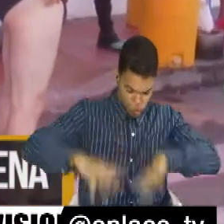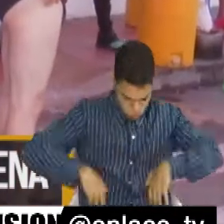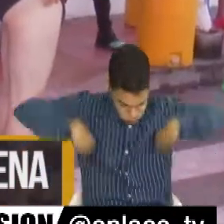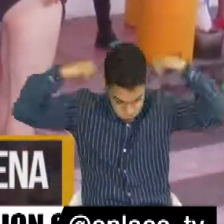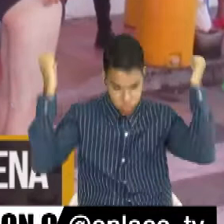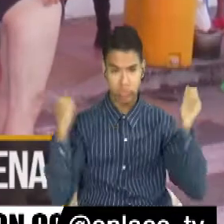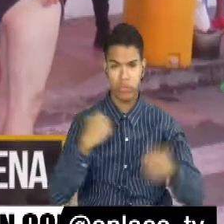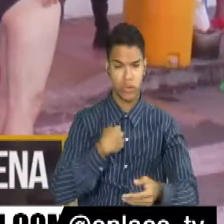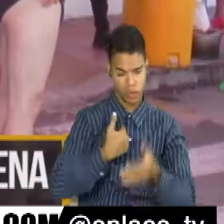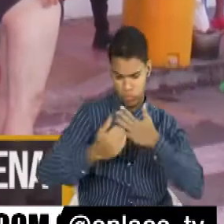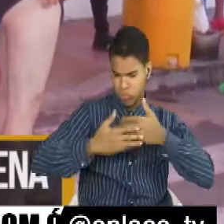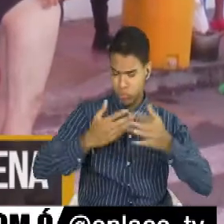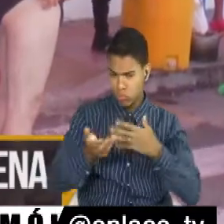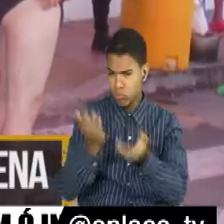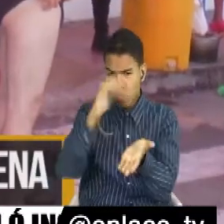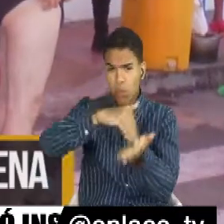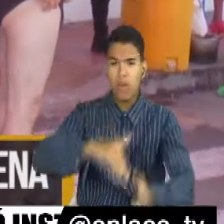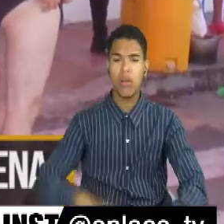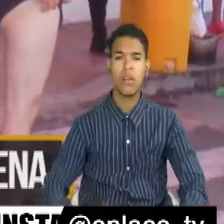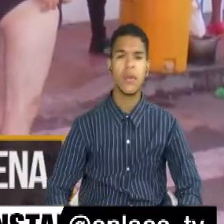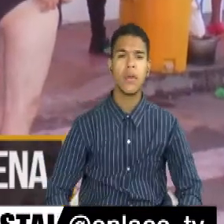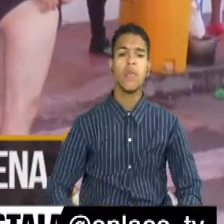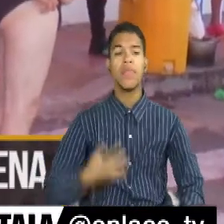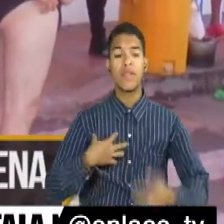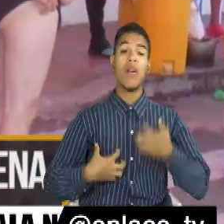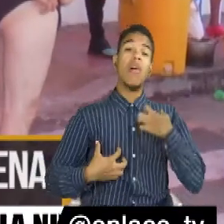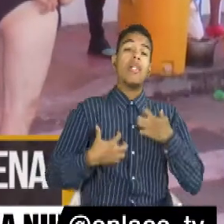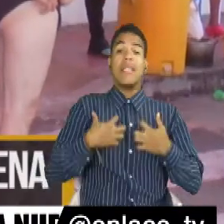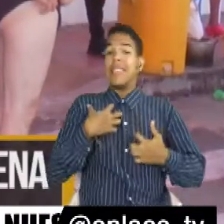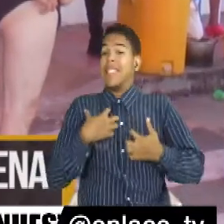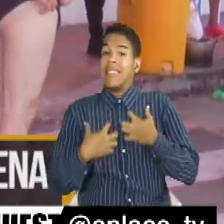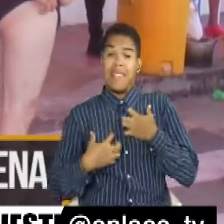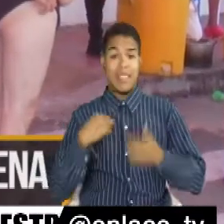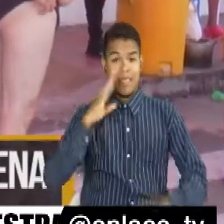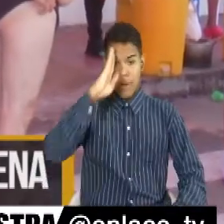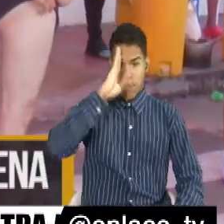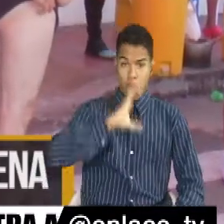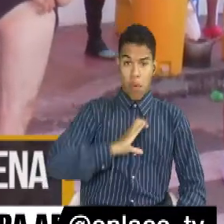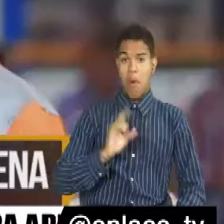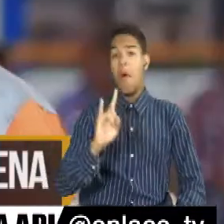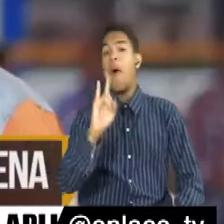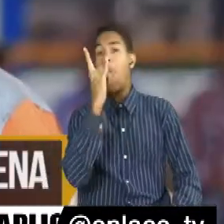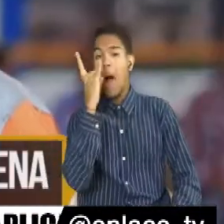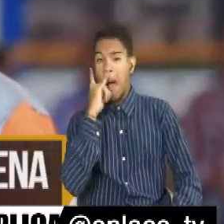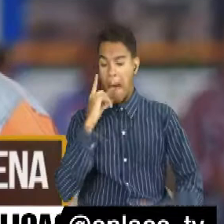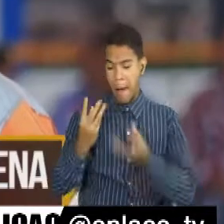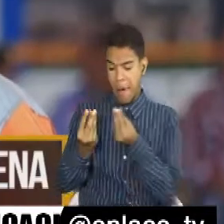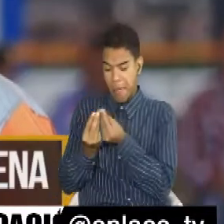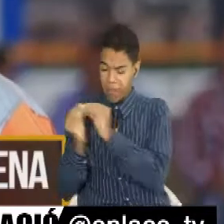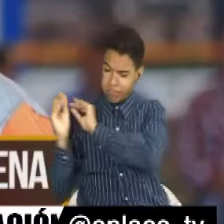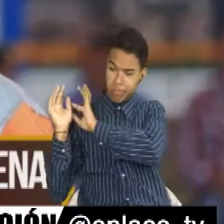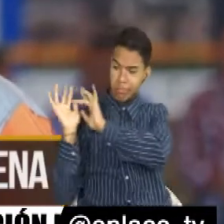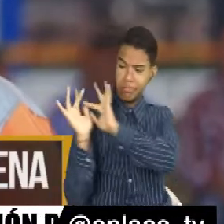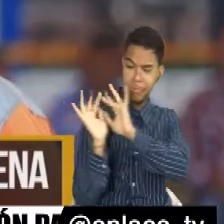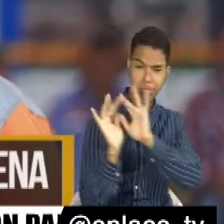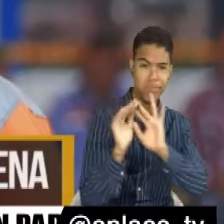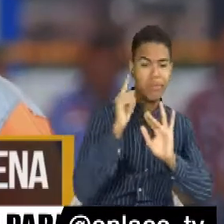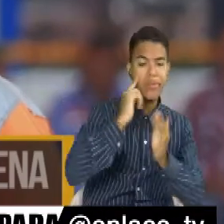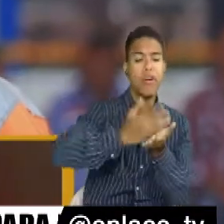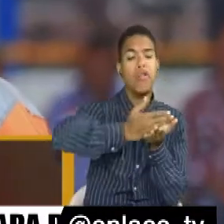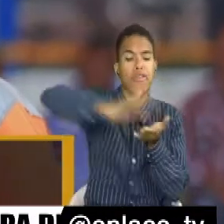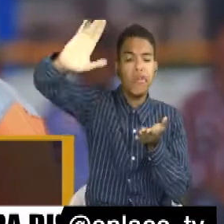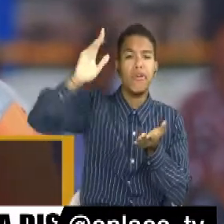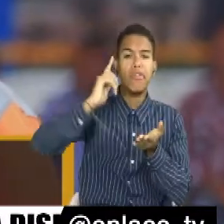se mantiene, hay el temor entre los trabajadores de que la fuerza pública intervenga y los desaloje del lugar. Sí, tenemos, pues hoy acabamos